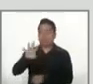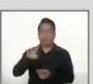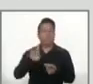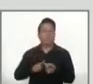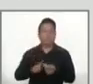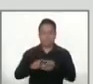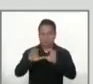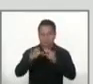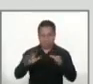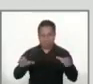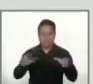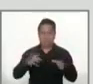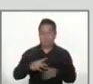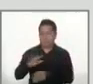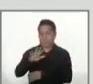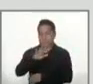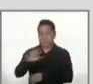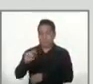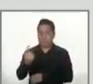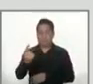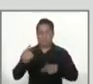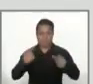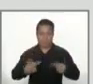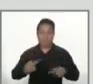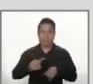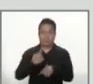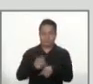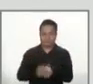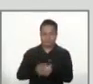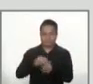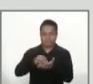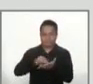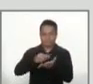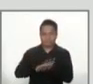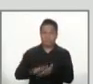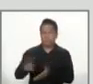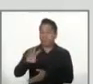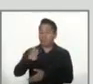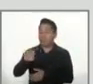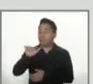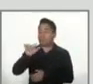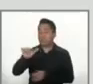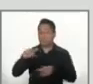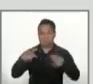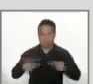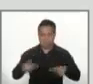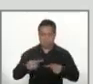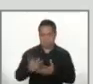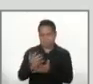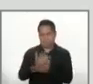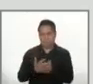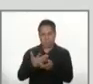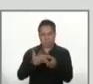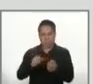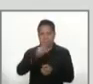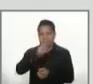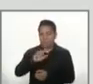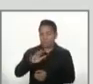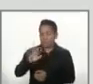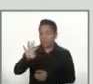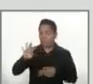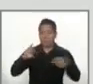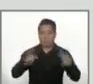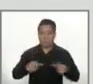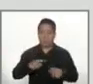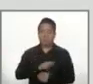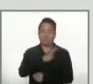4, Costa, 501 casos confirmados, 417 recuperados y 54